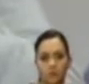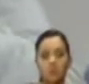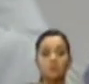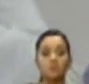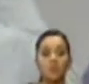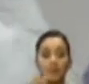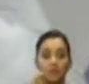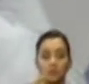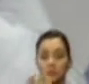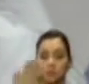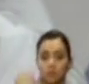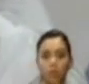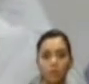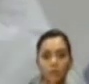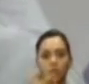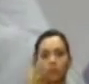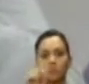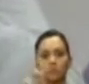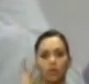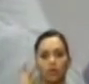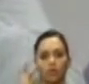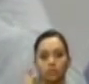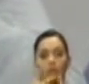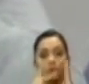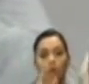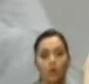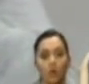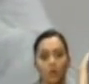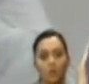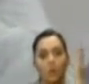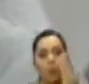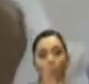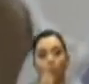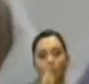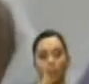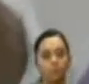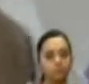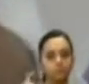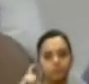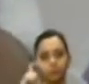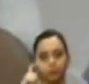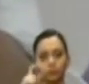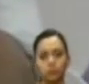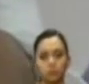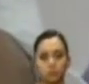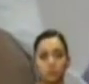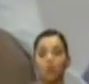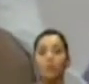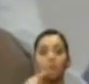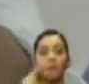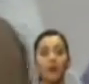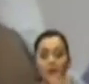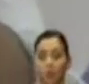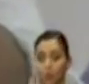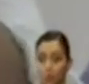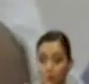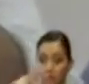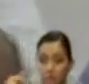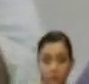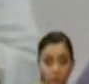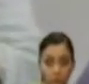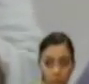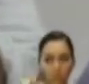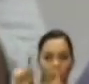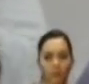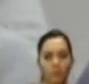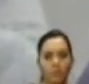2012, cuando establecimos el programa de alto rendimiento para nuestros deportistas, es decir, un pago a nuestros deportistas para que se entrenen sin preocuparse